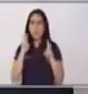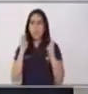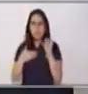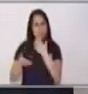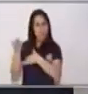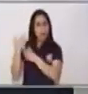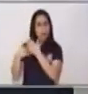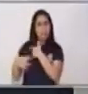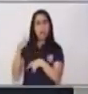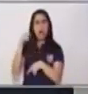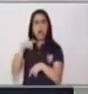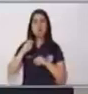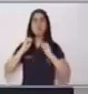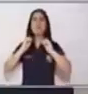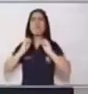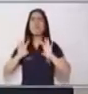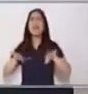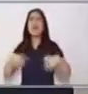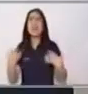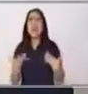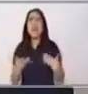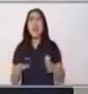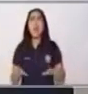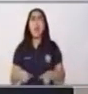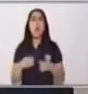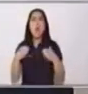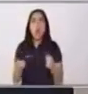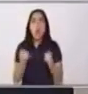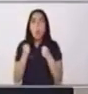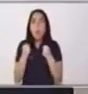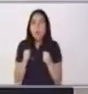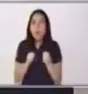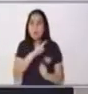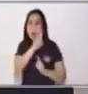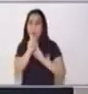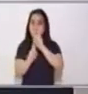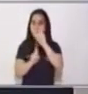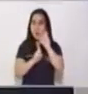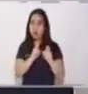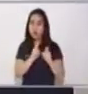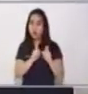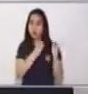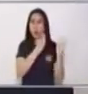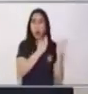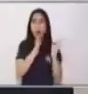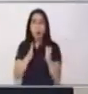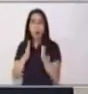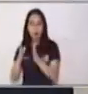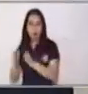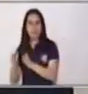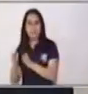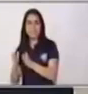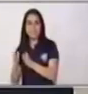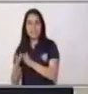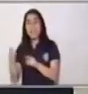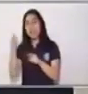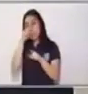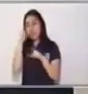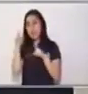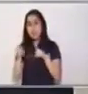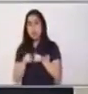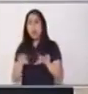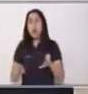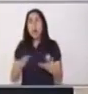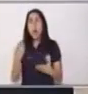enseñar cómo formular preguntas y anticipar las respuestas. Para eso, vamos